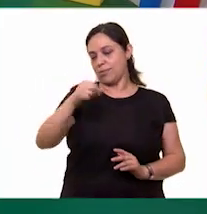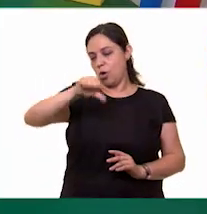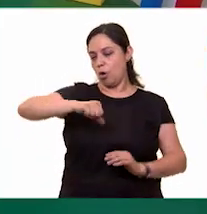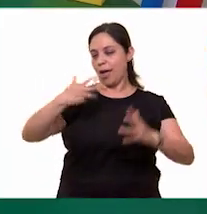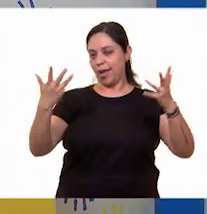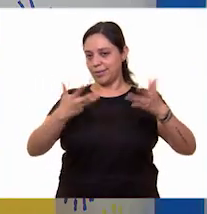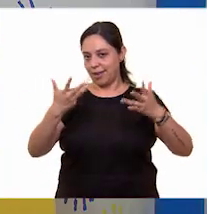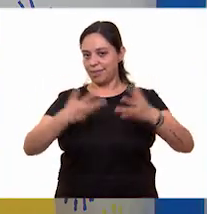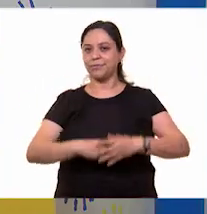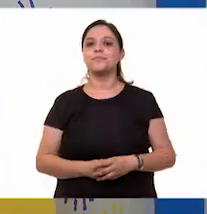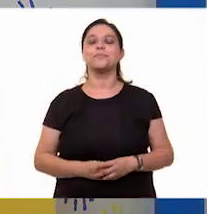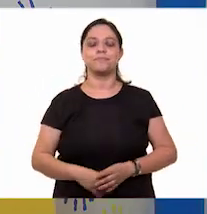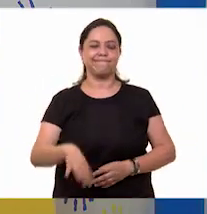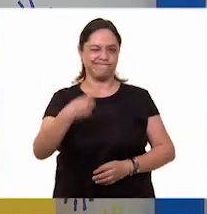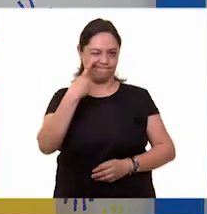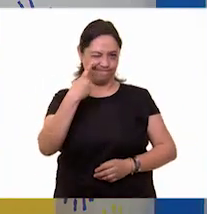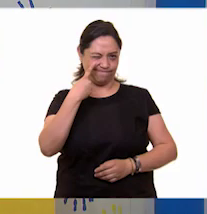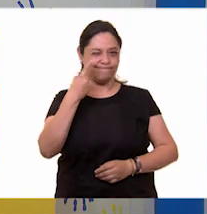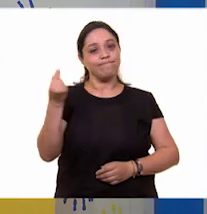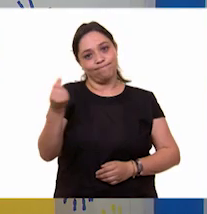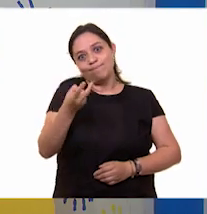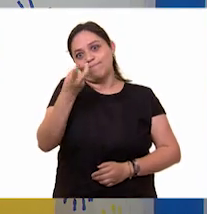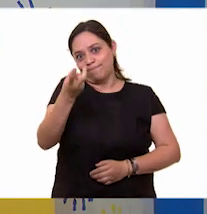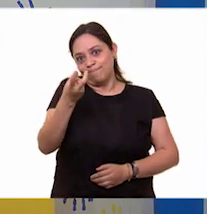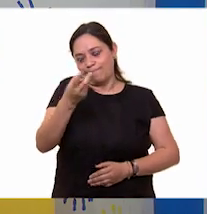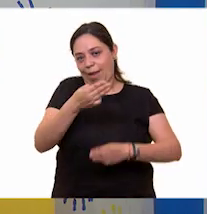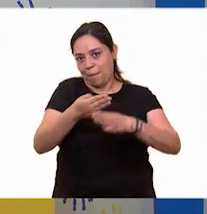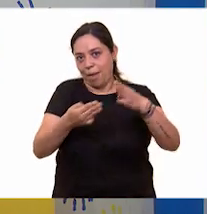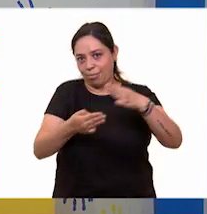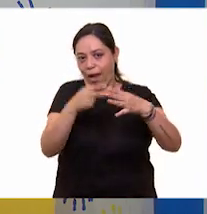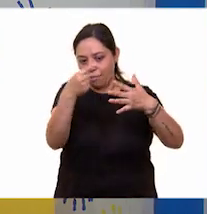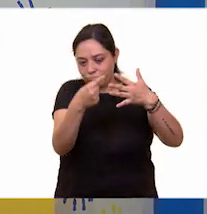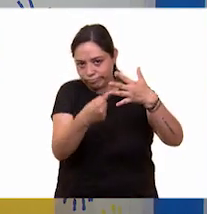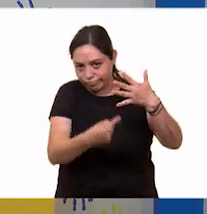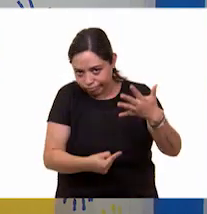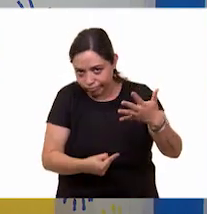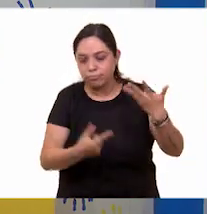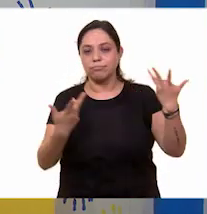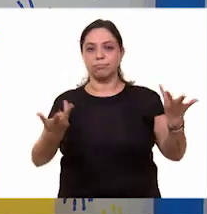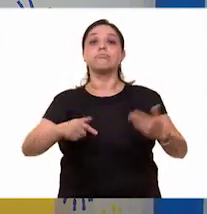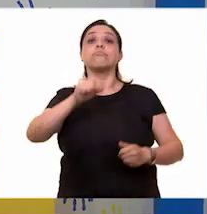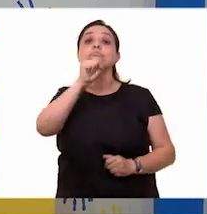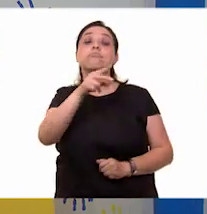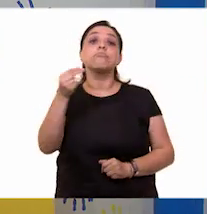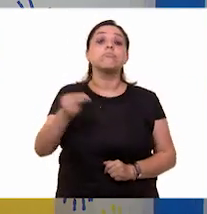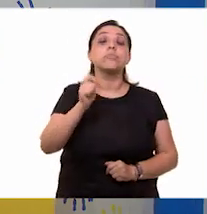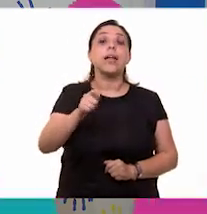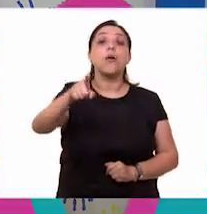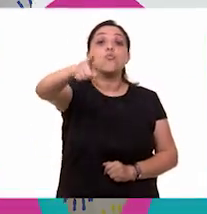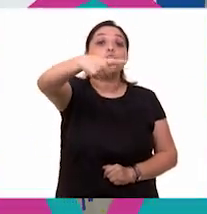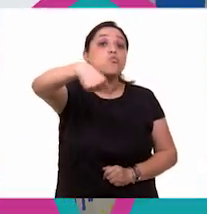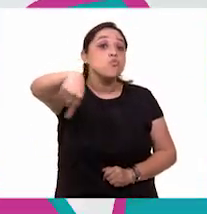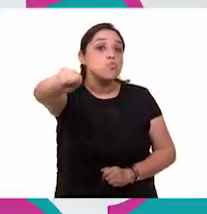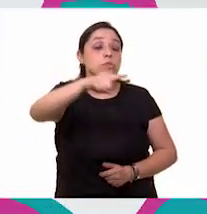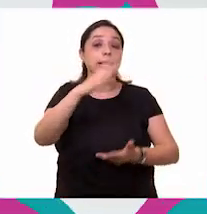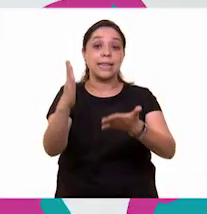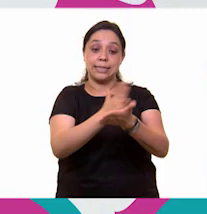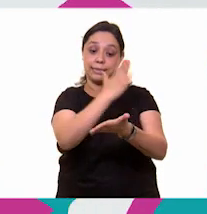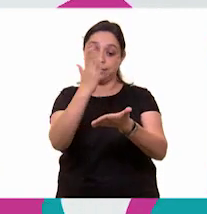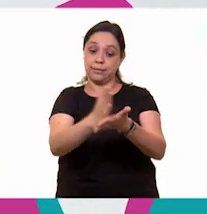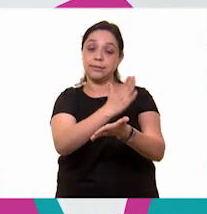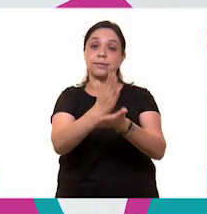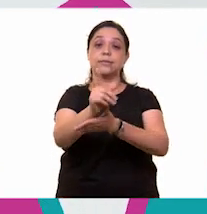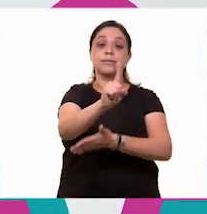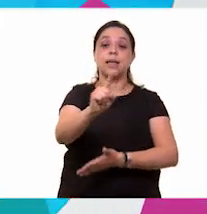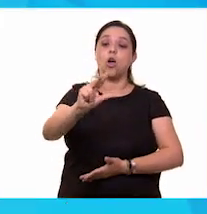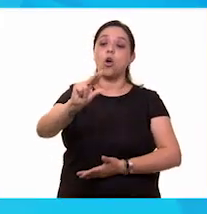el día de hoy. Por eso necesitamos los materiales. Y para esto también necesito que ustedes vayan a la página